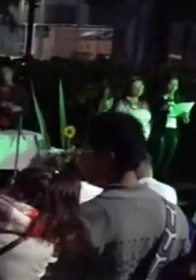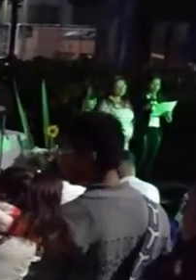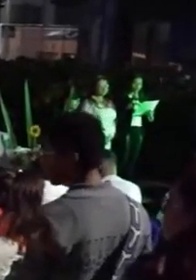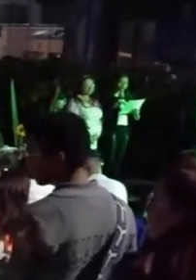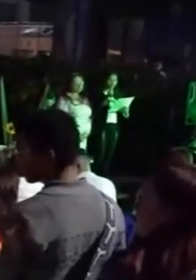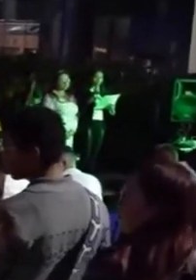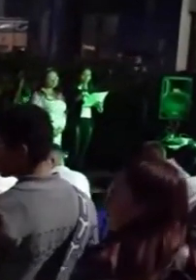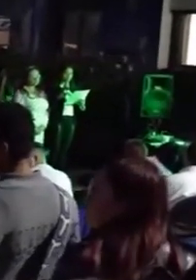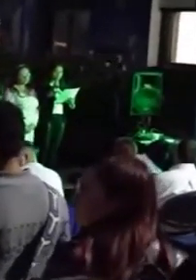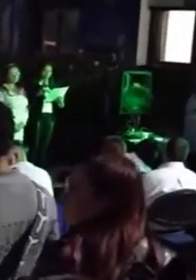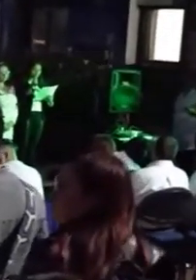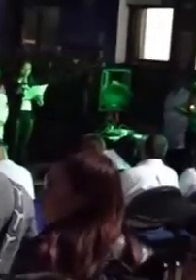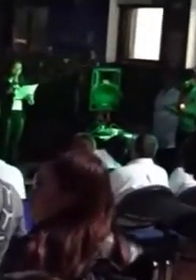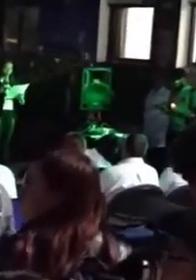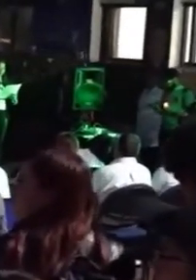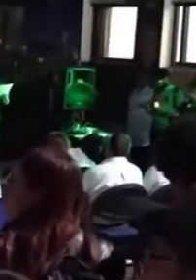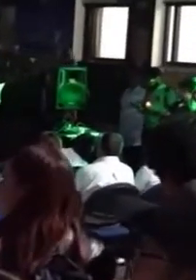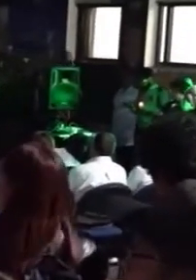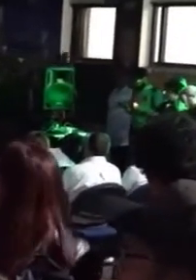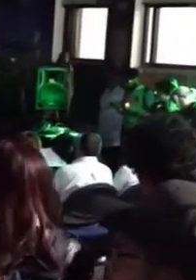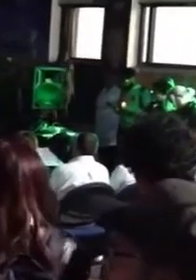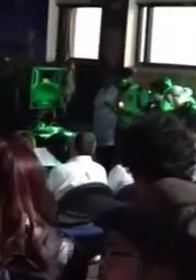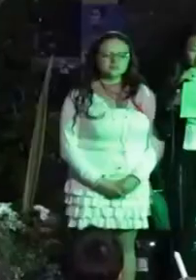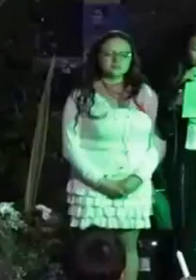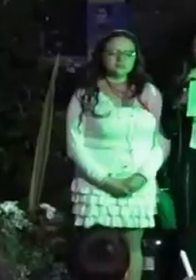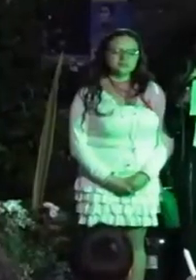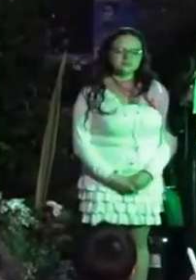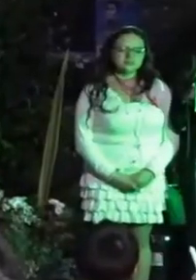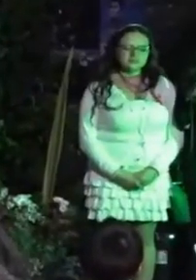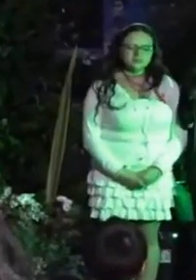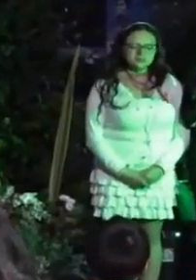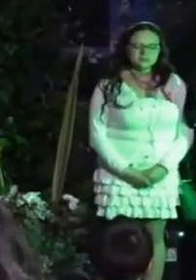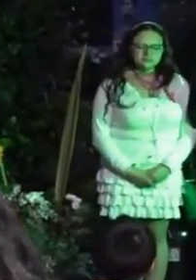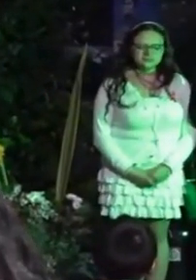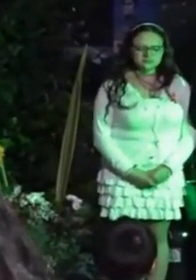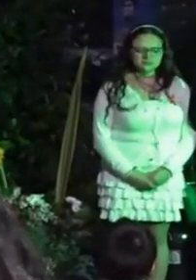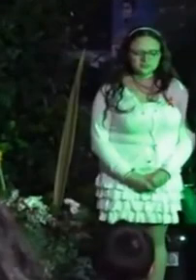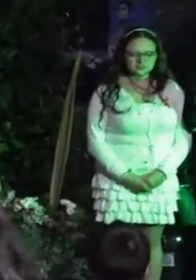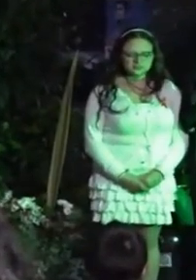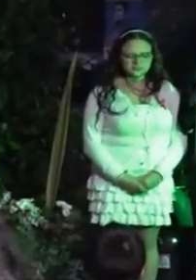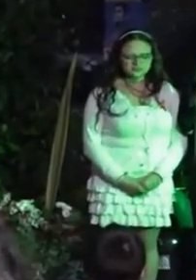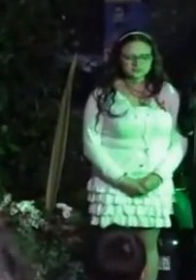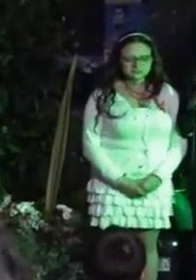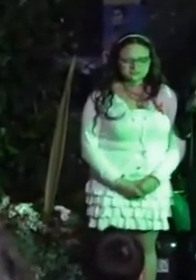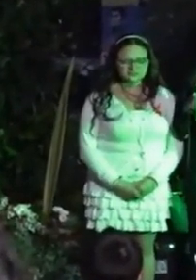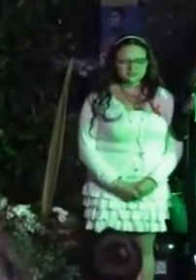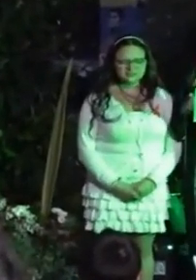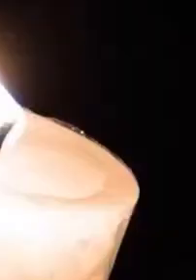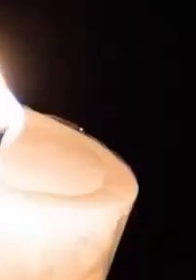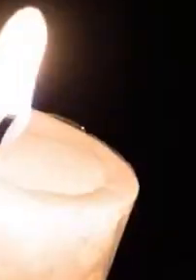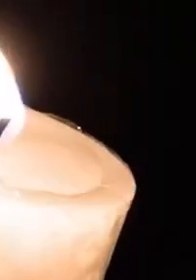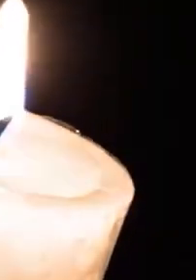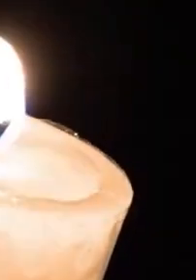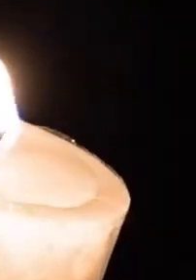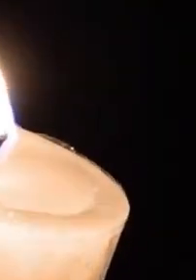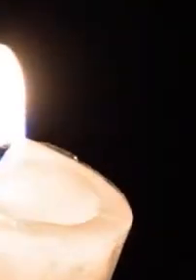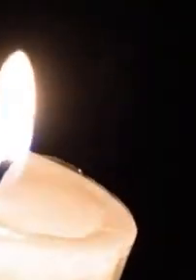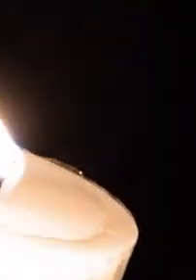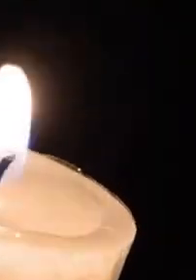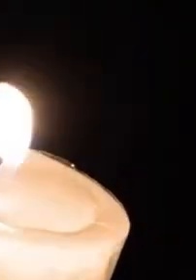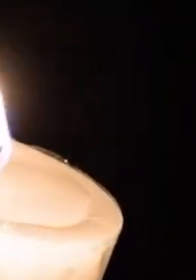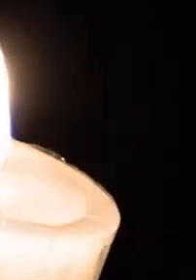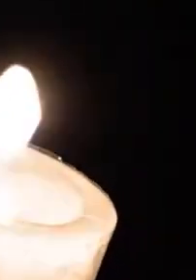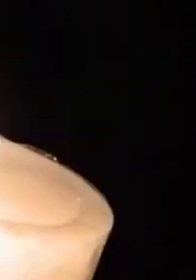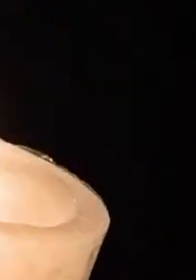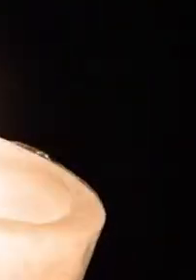juntancia, del cuidado entre las amigas, precisamente construimos esta, digamos, esta colectividad de la Banda